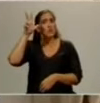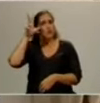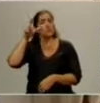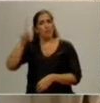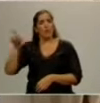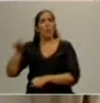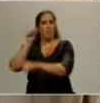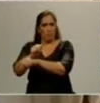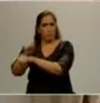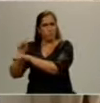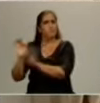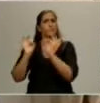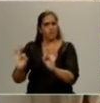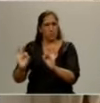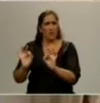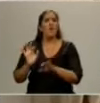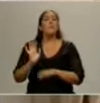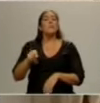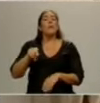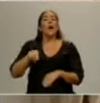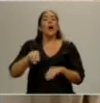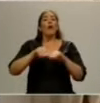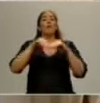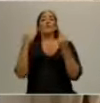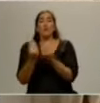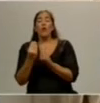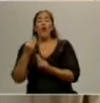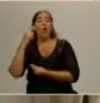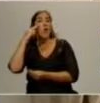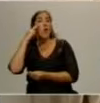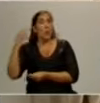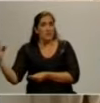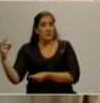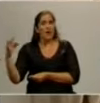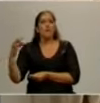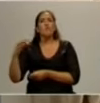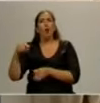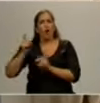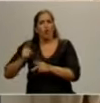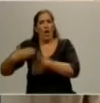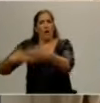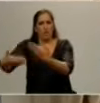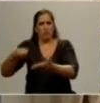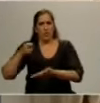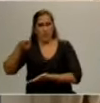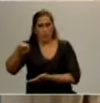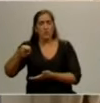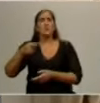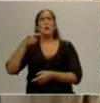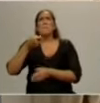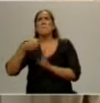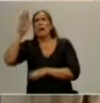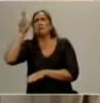condenados, más de 900 procesados y más de 1.000 y pico de detenidos.